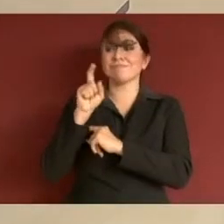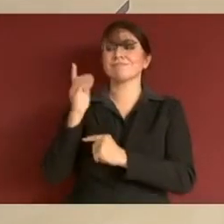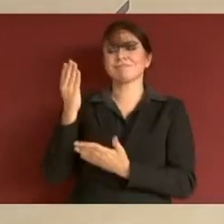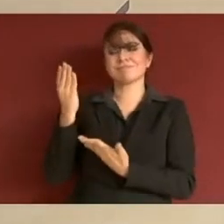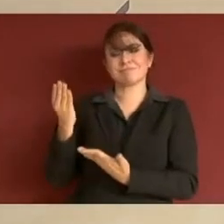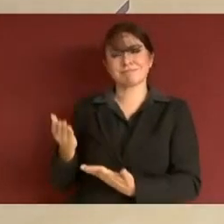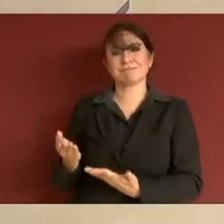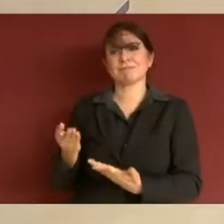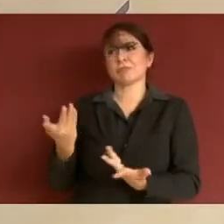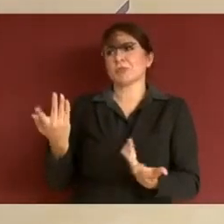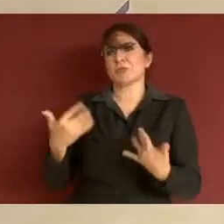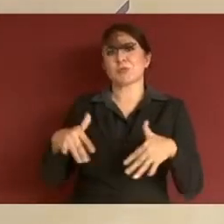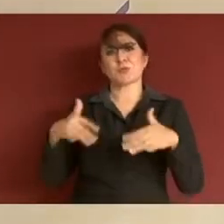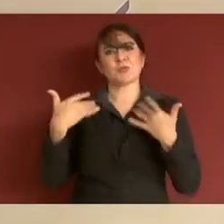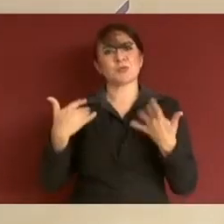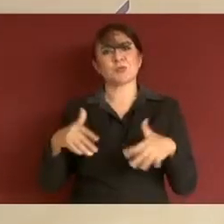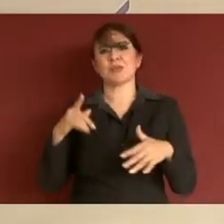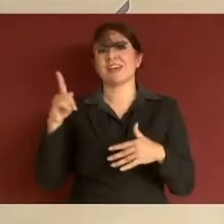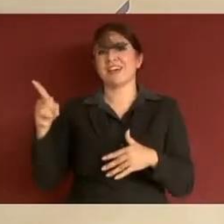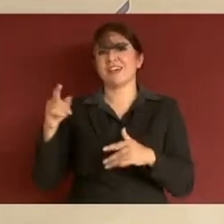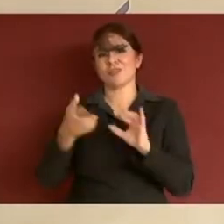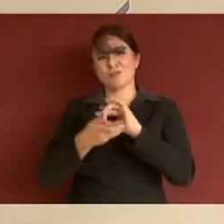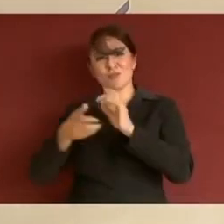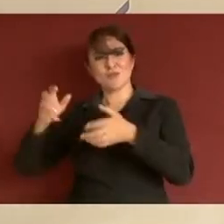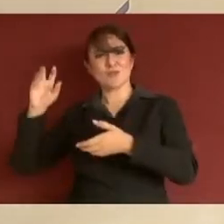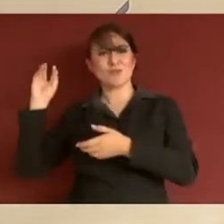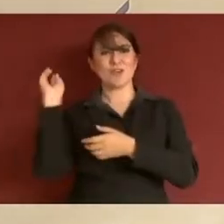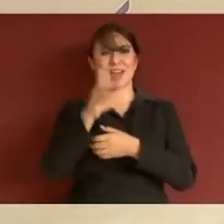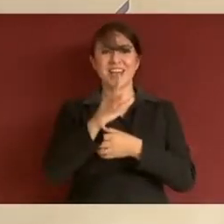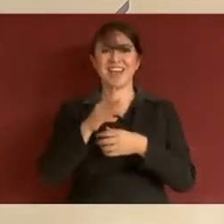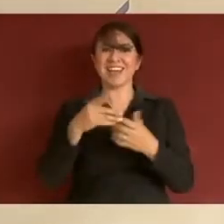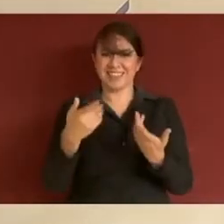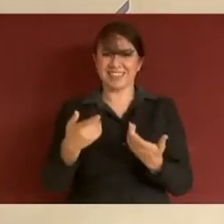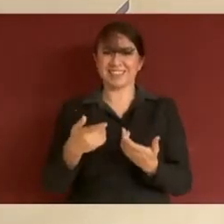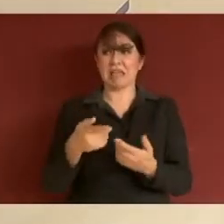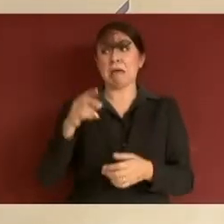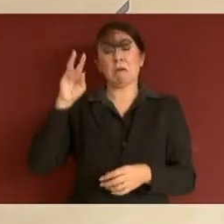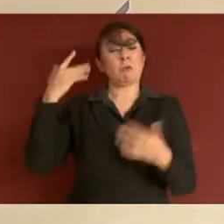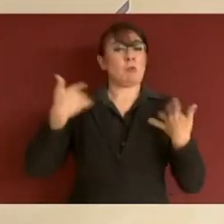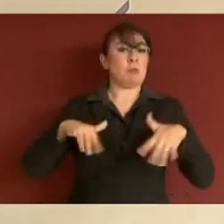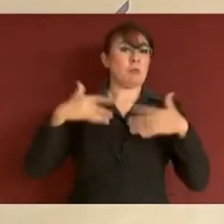es pitcher del Dodger, tremendo pelotero,